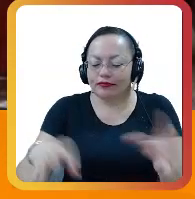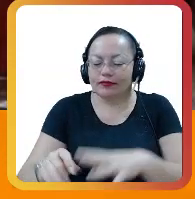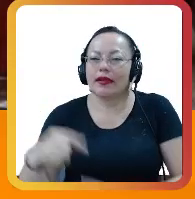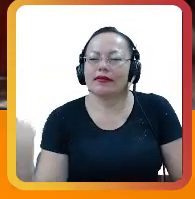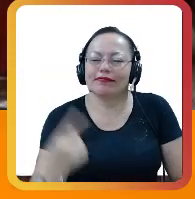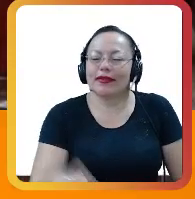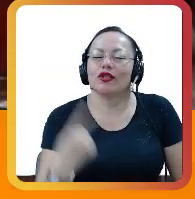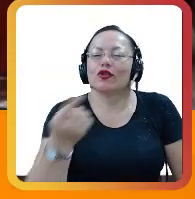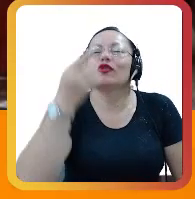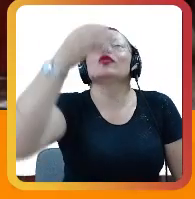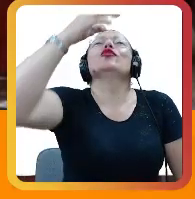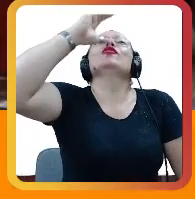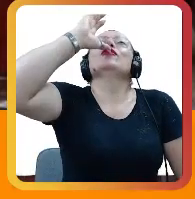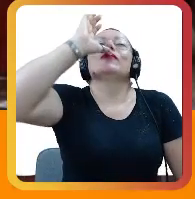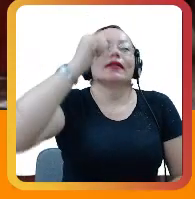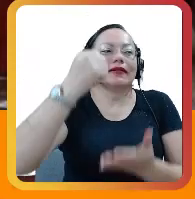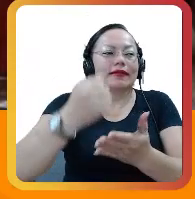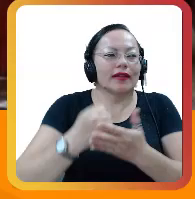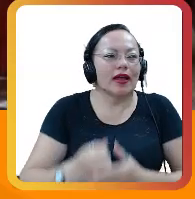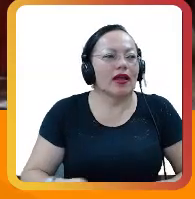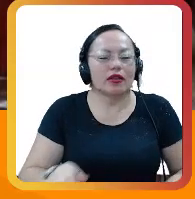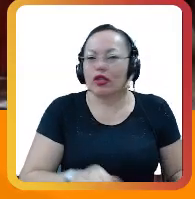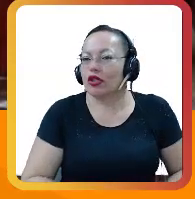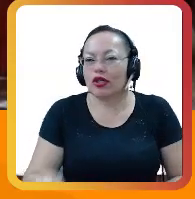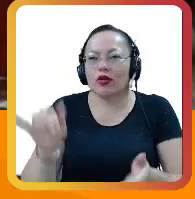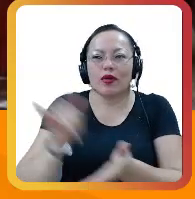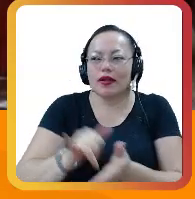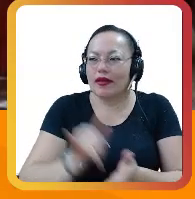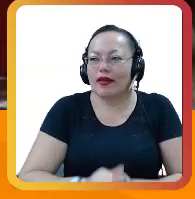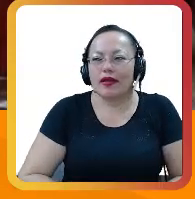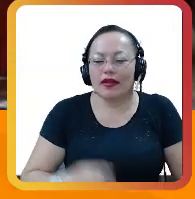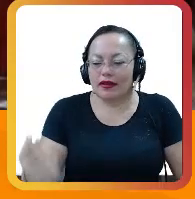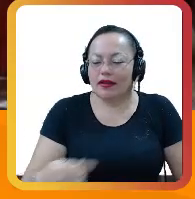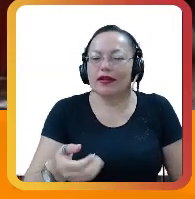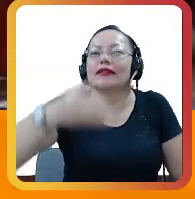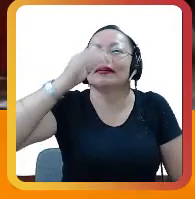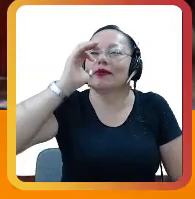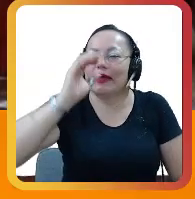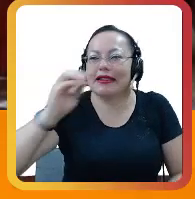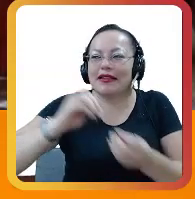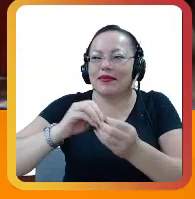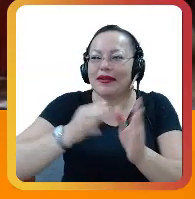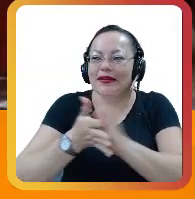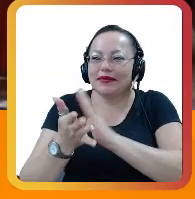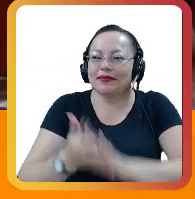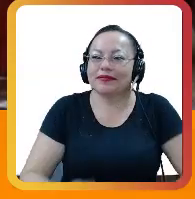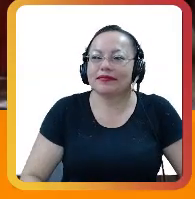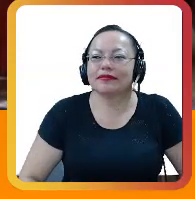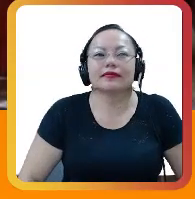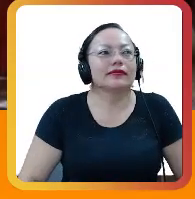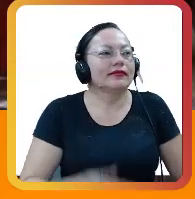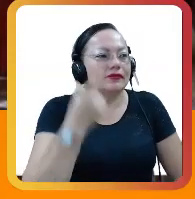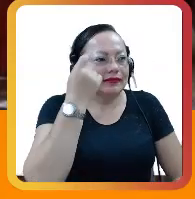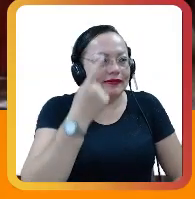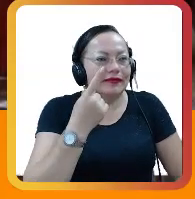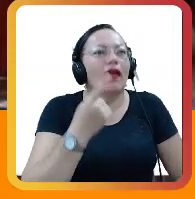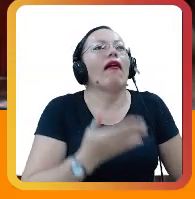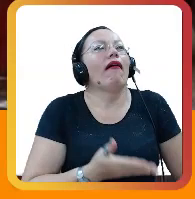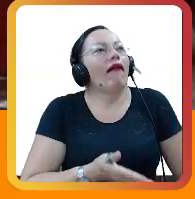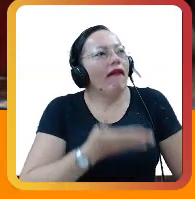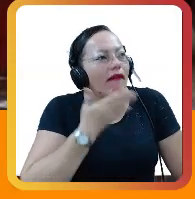se toma. Se toma tal cual, apenas se licúe, se toma. Entonces, ¿para qué? Para